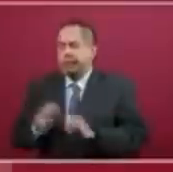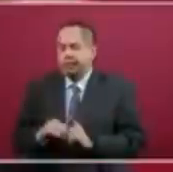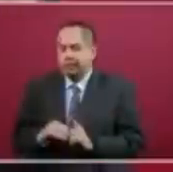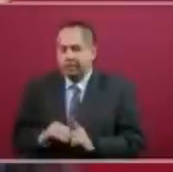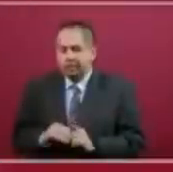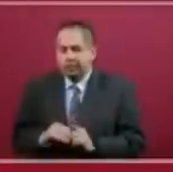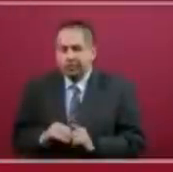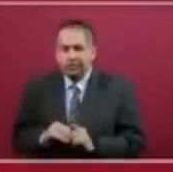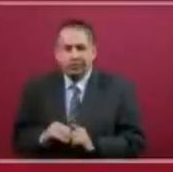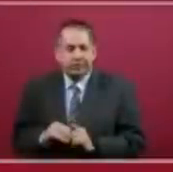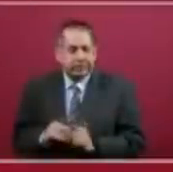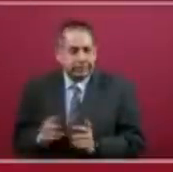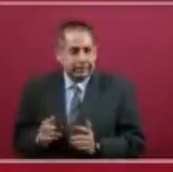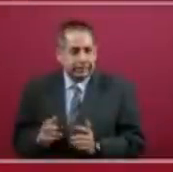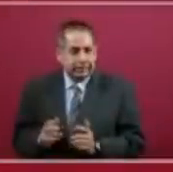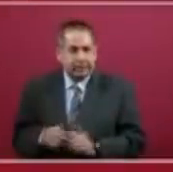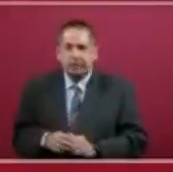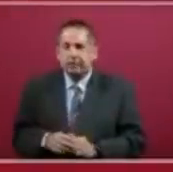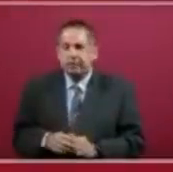otro.